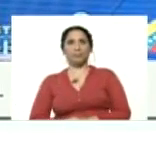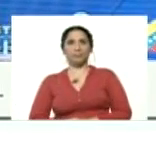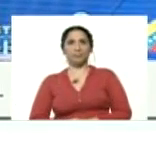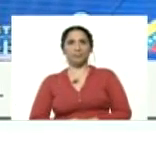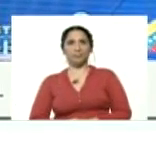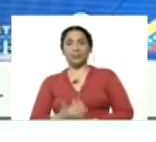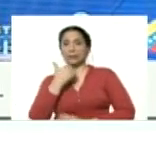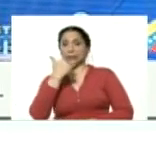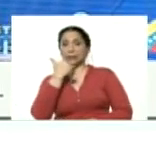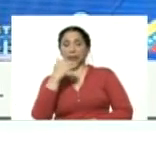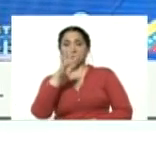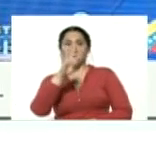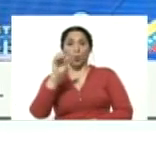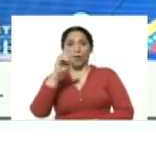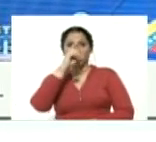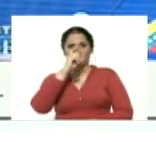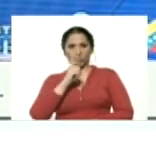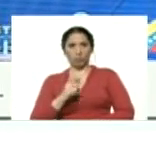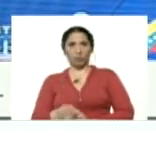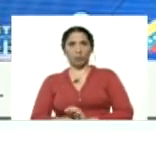casi, 40 años de edad,